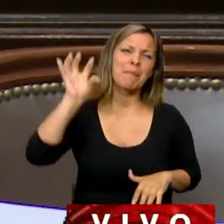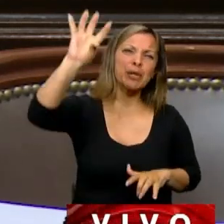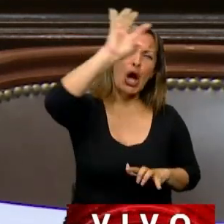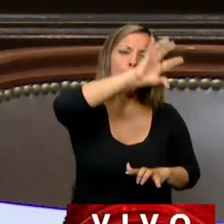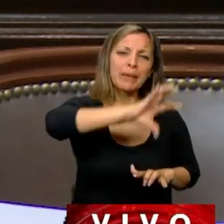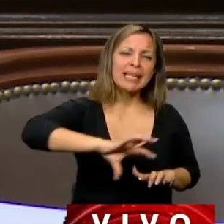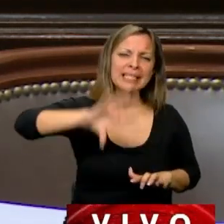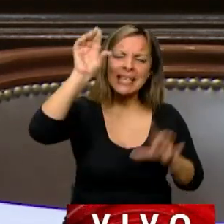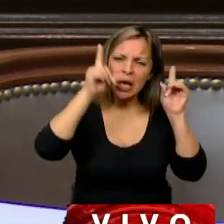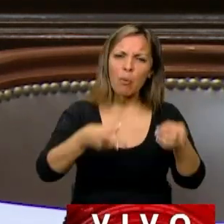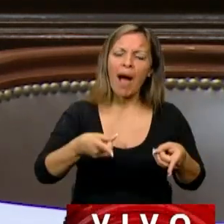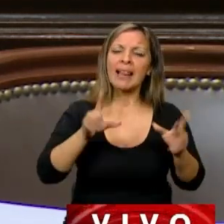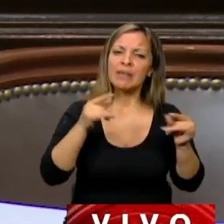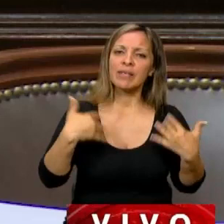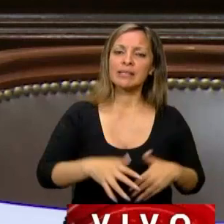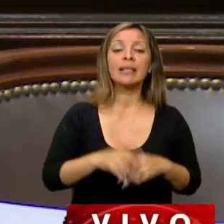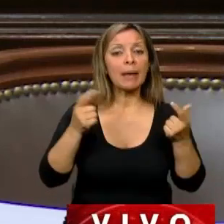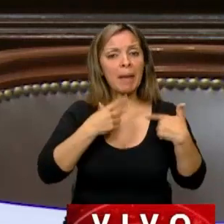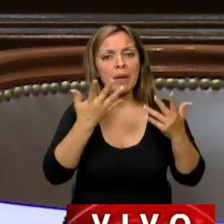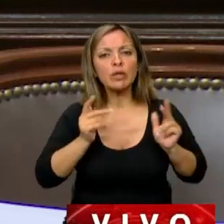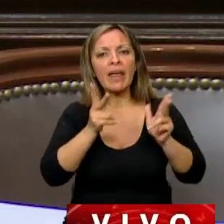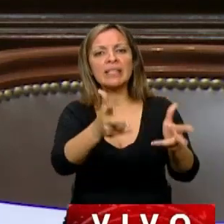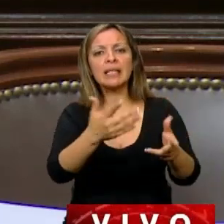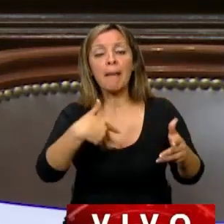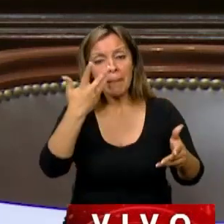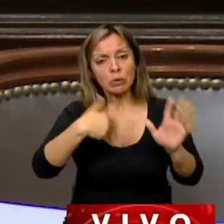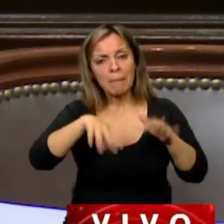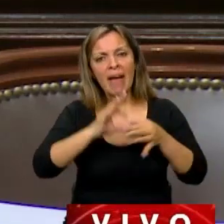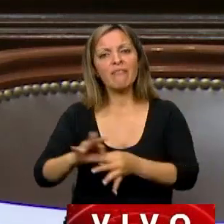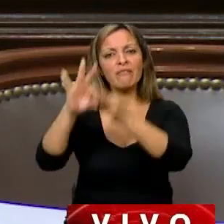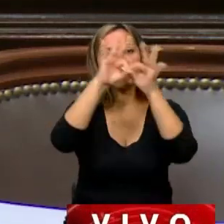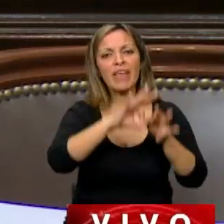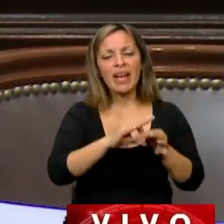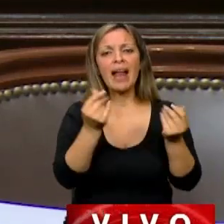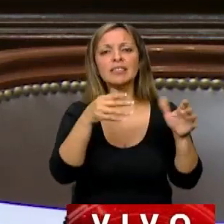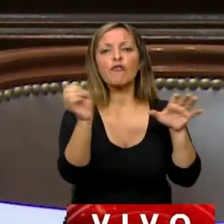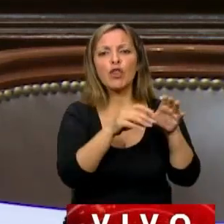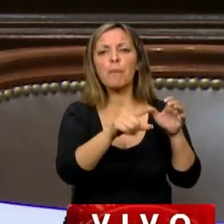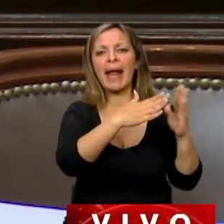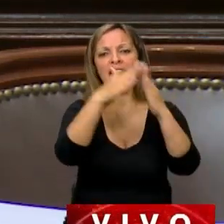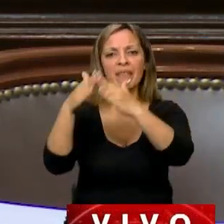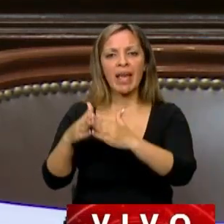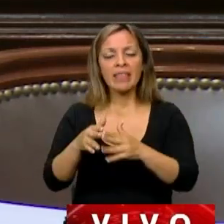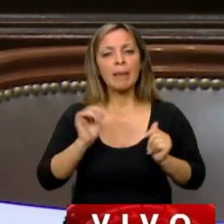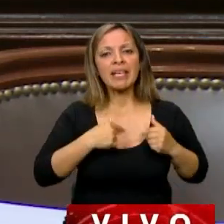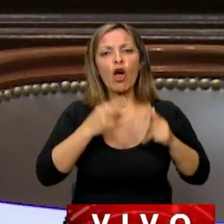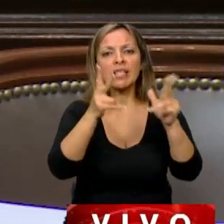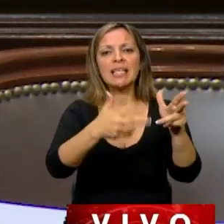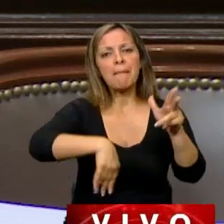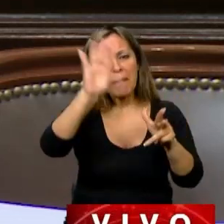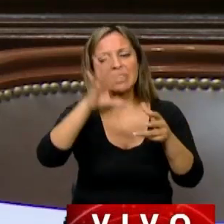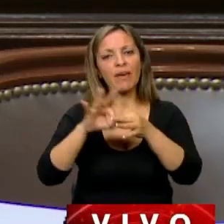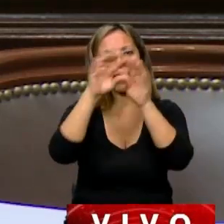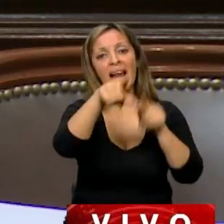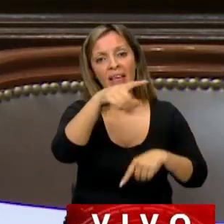las provincias en el interior. Decirles, por ejemplo, que nos gustaría que sean más federales la distribución de los fondos para la vivienda, decirles que sean más